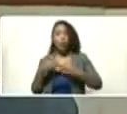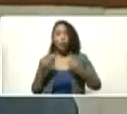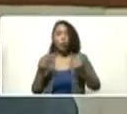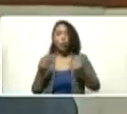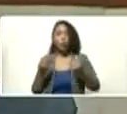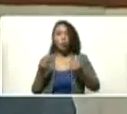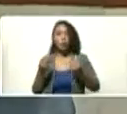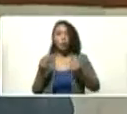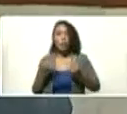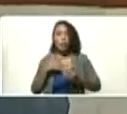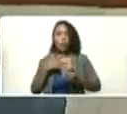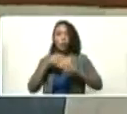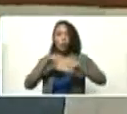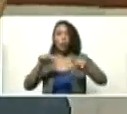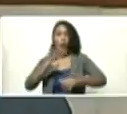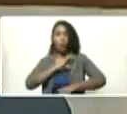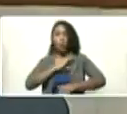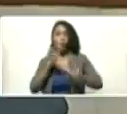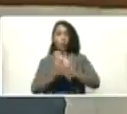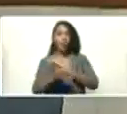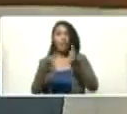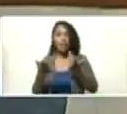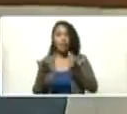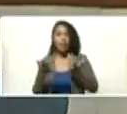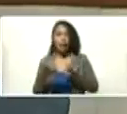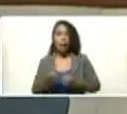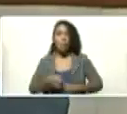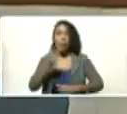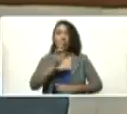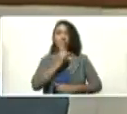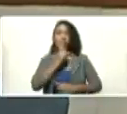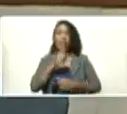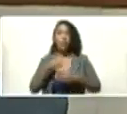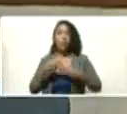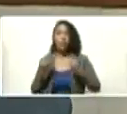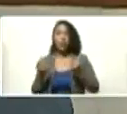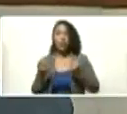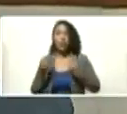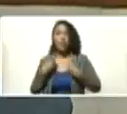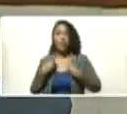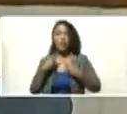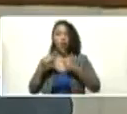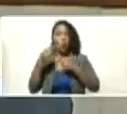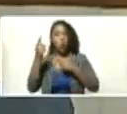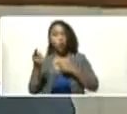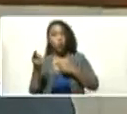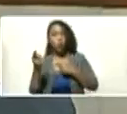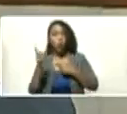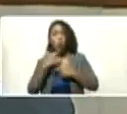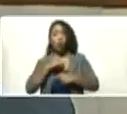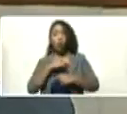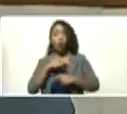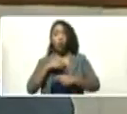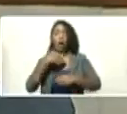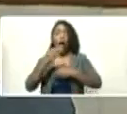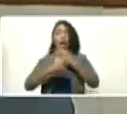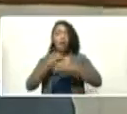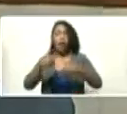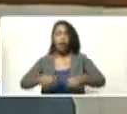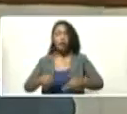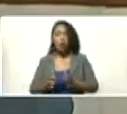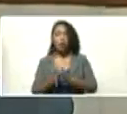territorio y algo mucho más complicado aún, que se disuelva la existencia del otro. Nosotros tenemos que hacer un esfuerzo extraordinario,